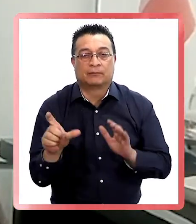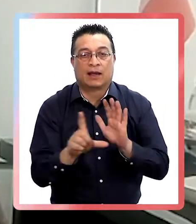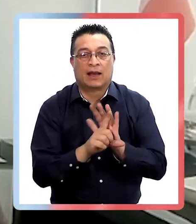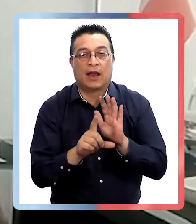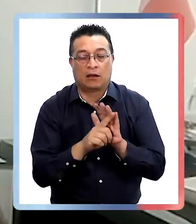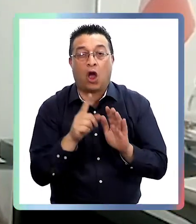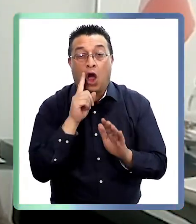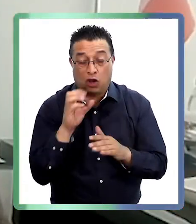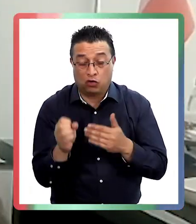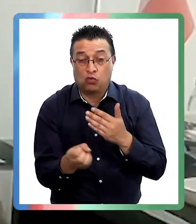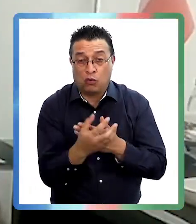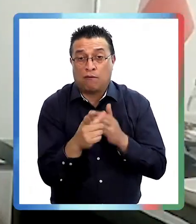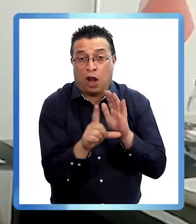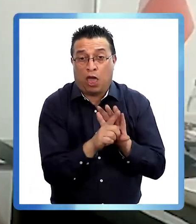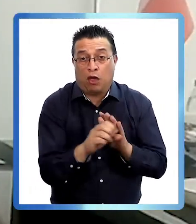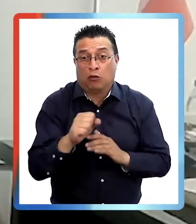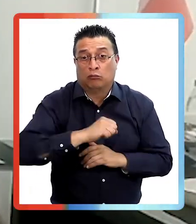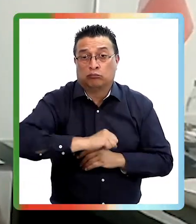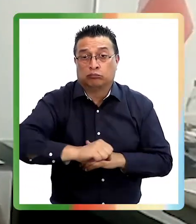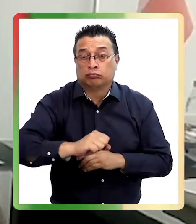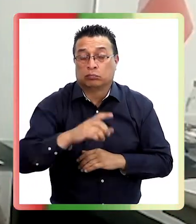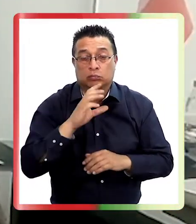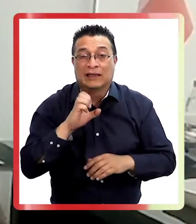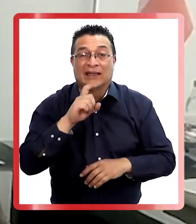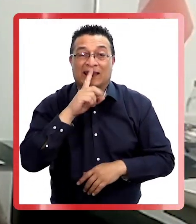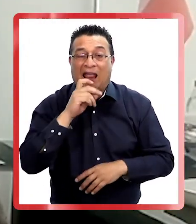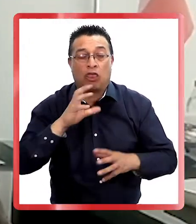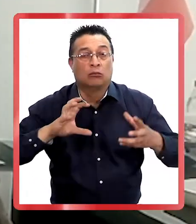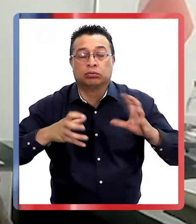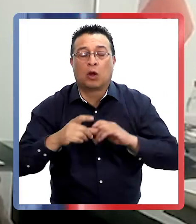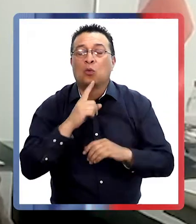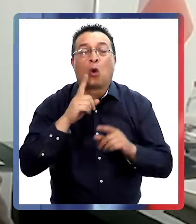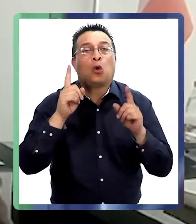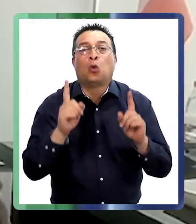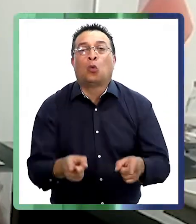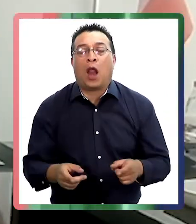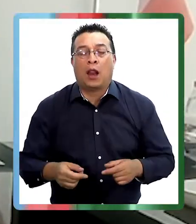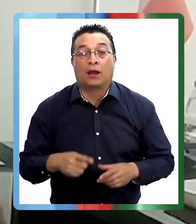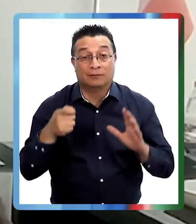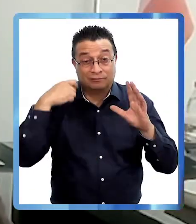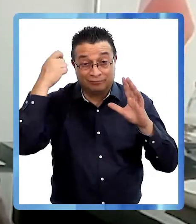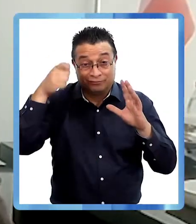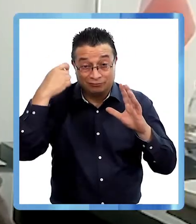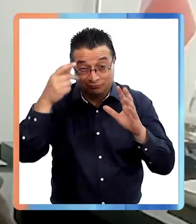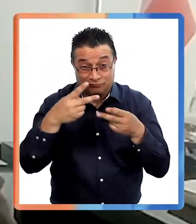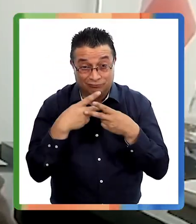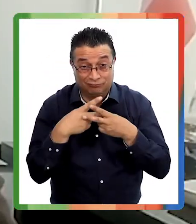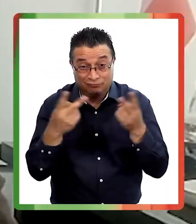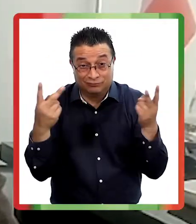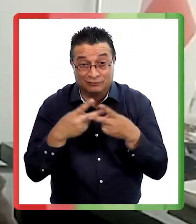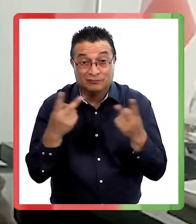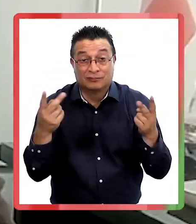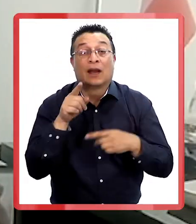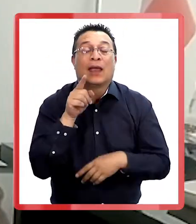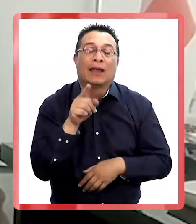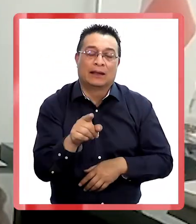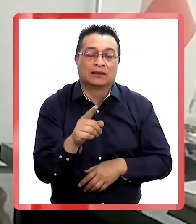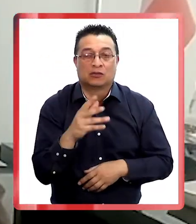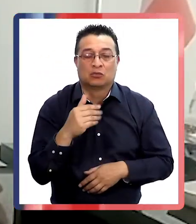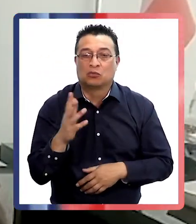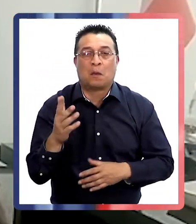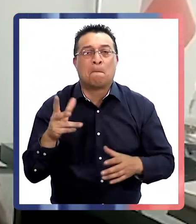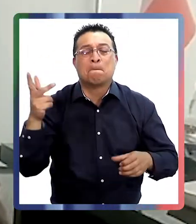pese a estar vigente la nueva ley migratoria y el estado de excepción. Estas imágenes dan cuenta de